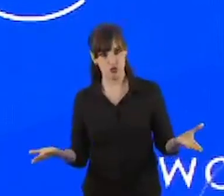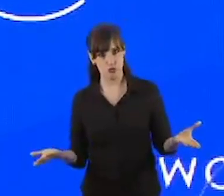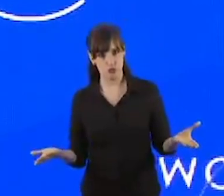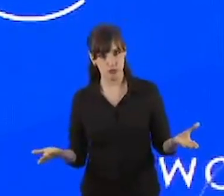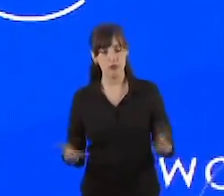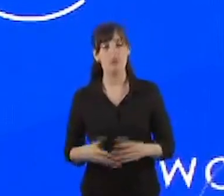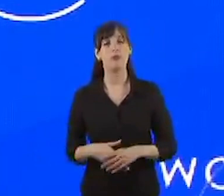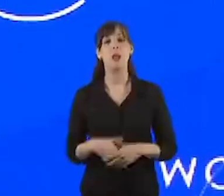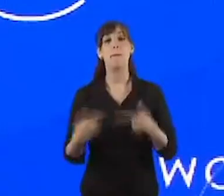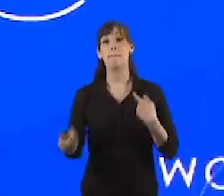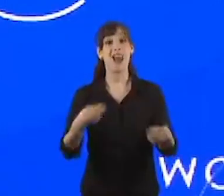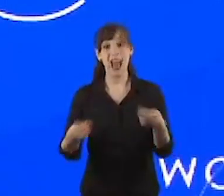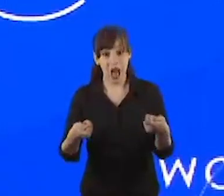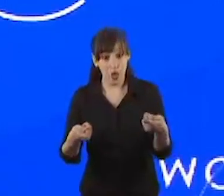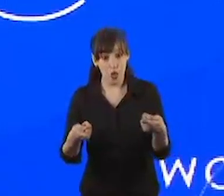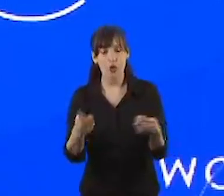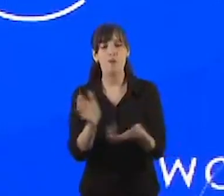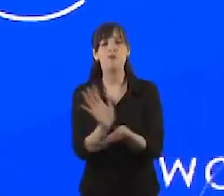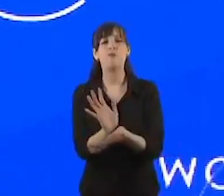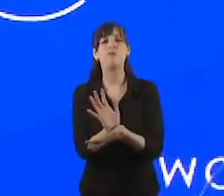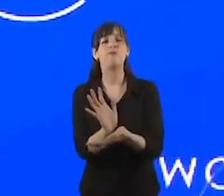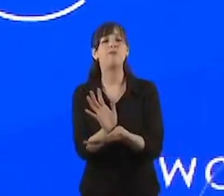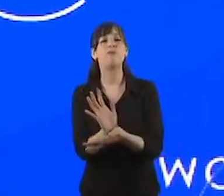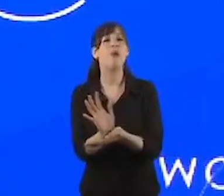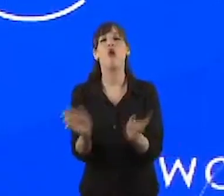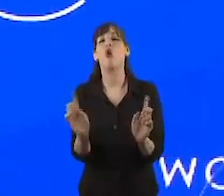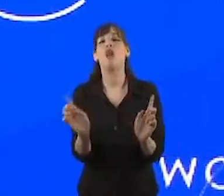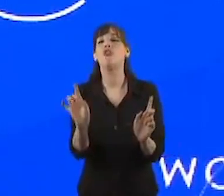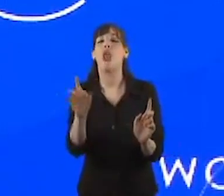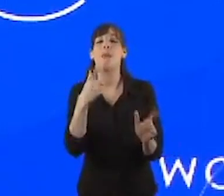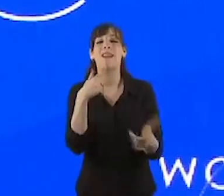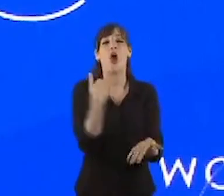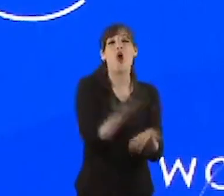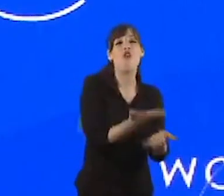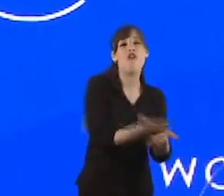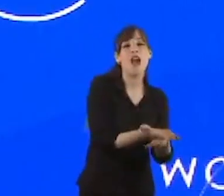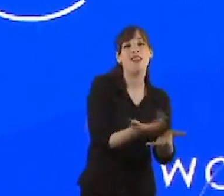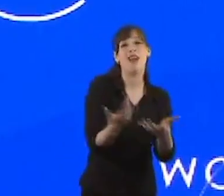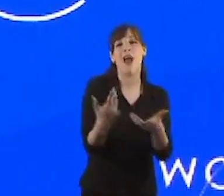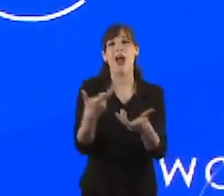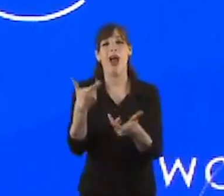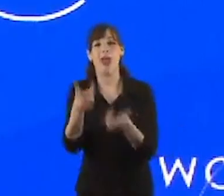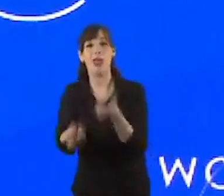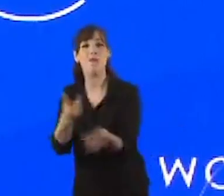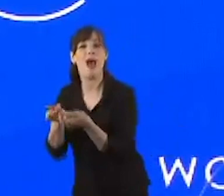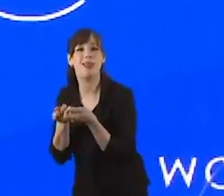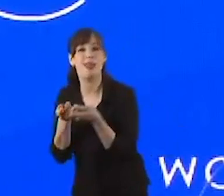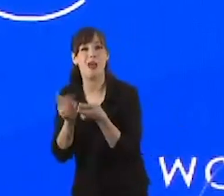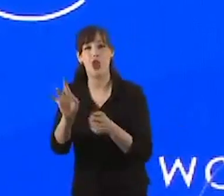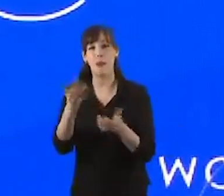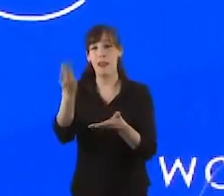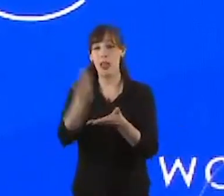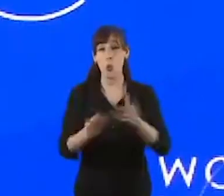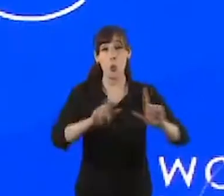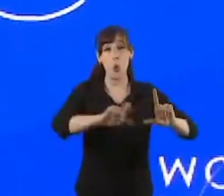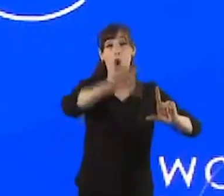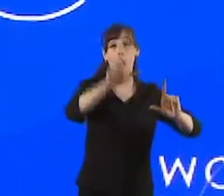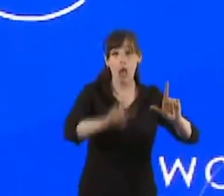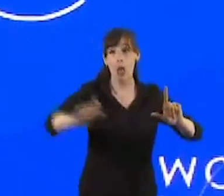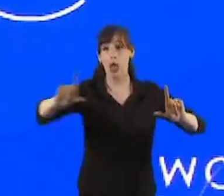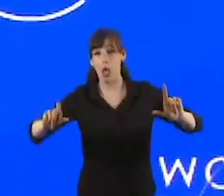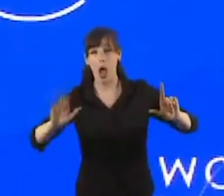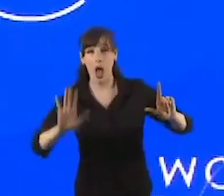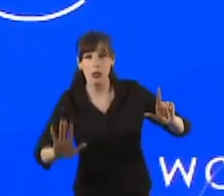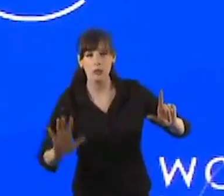no es una mera descripción gráfica de una curva de oferta y otra de demanda en un gráfico. El mercado es un mecanismo de